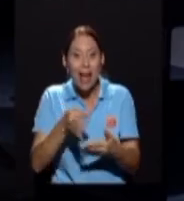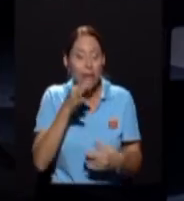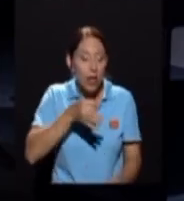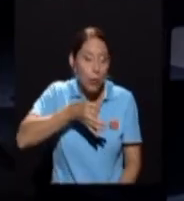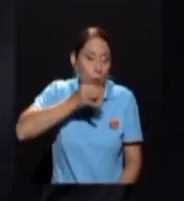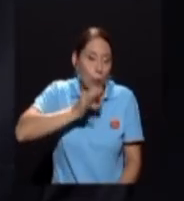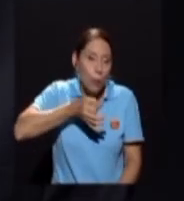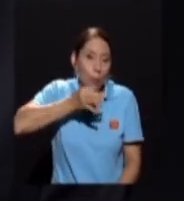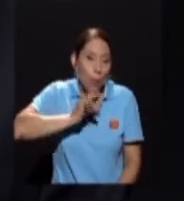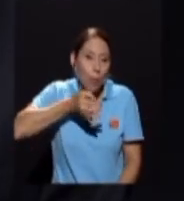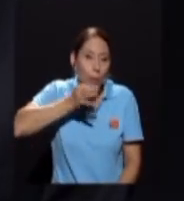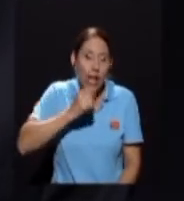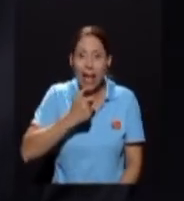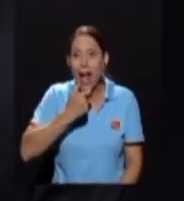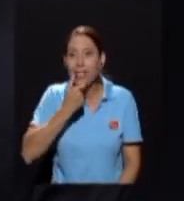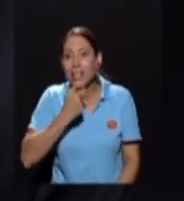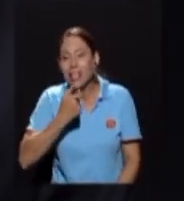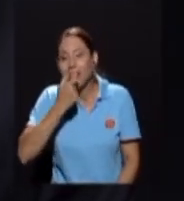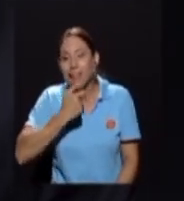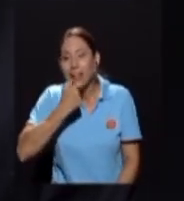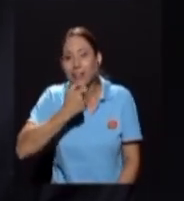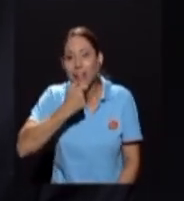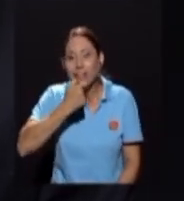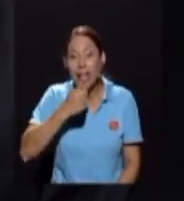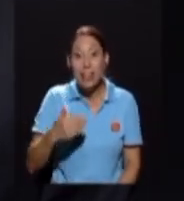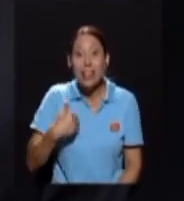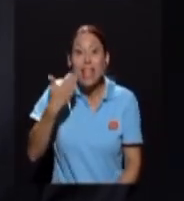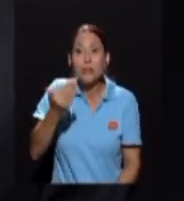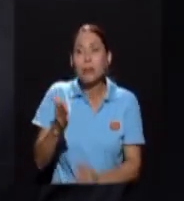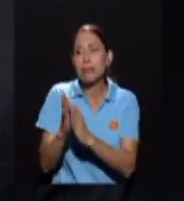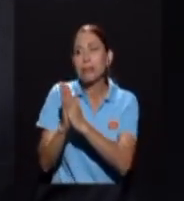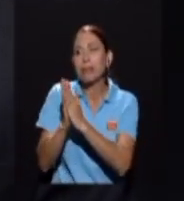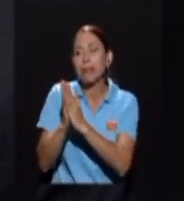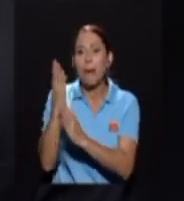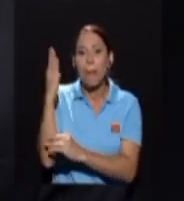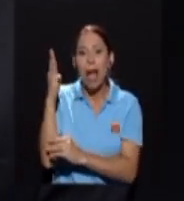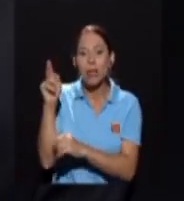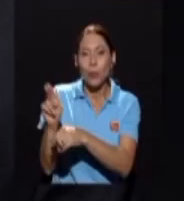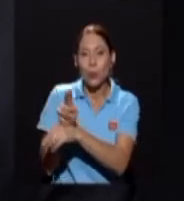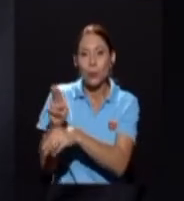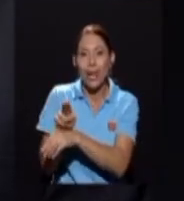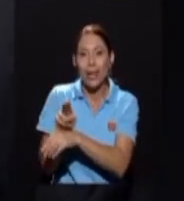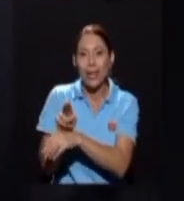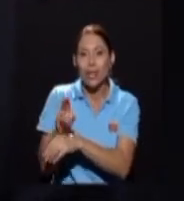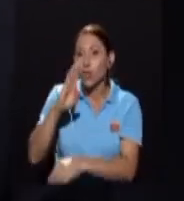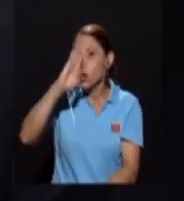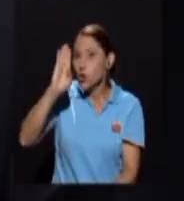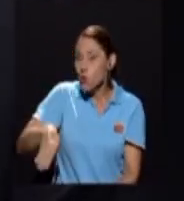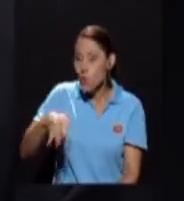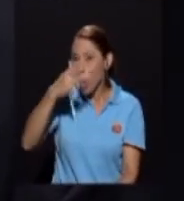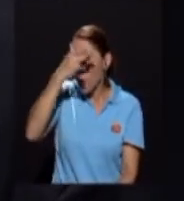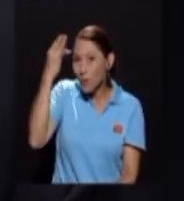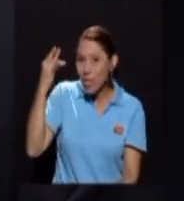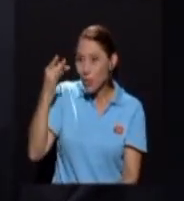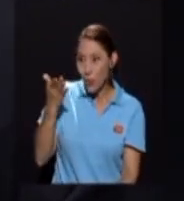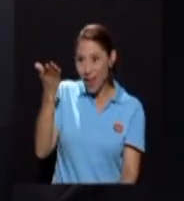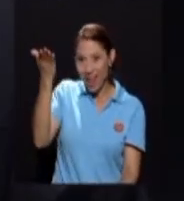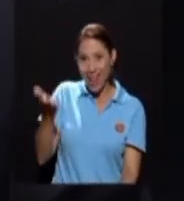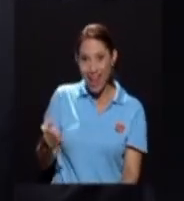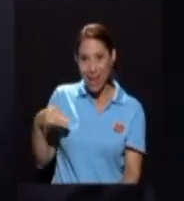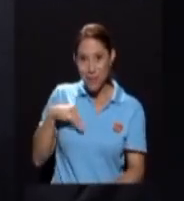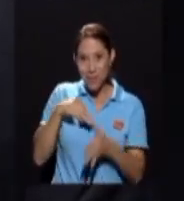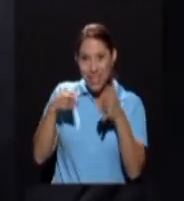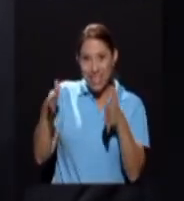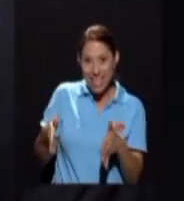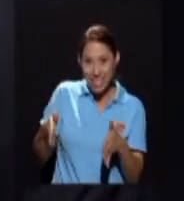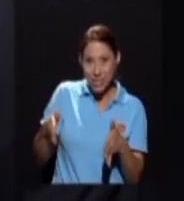las galletas, y después le pedíamos el baño, ¿verdad? Y nunca olvido que el ministro, el señor ministro de Salud, iba y nos